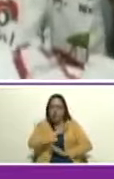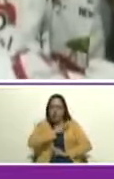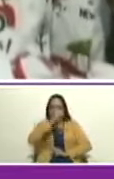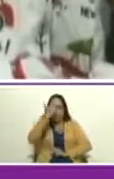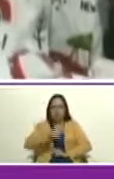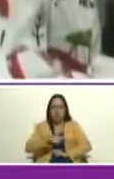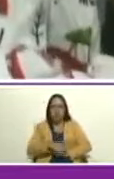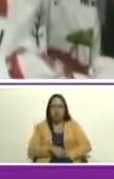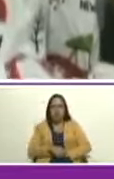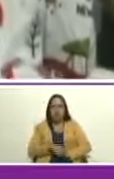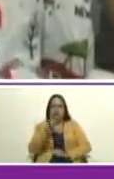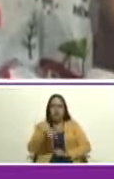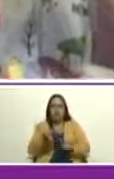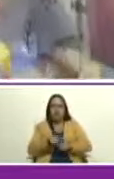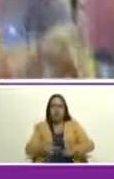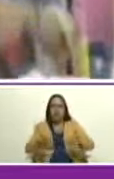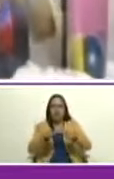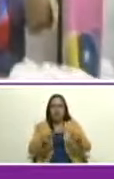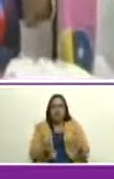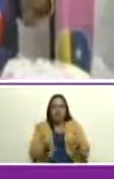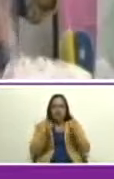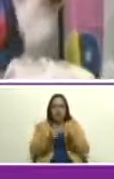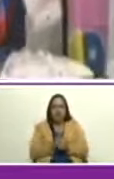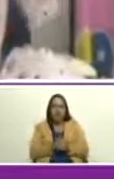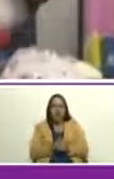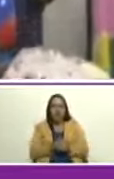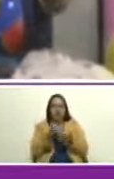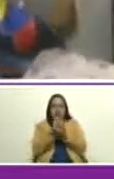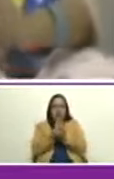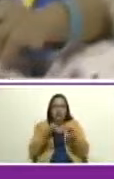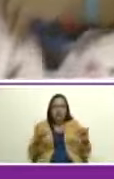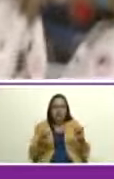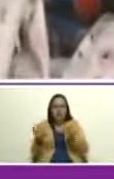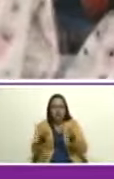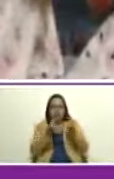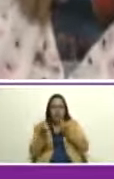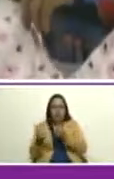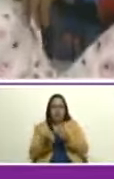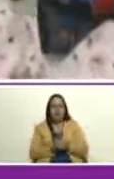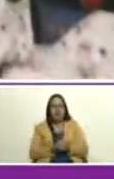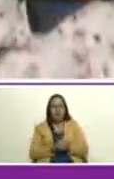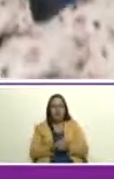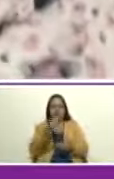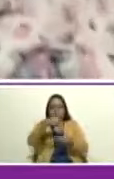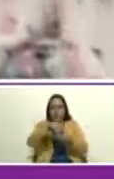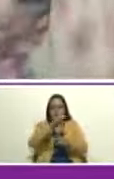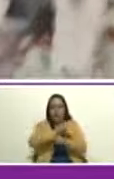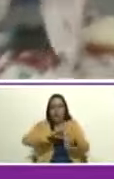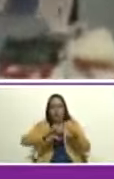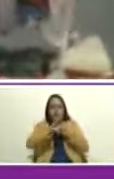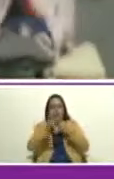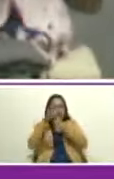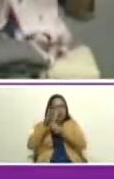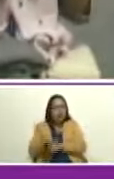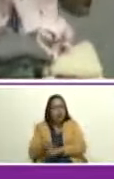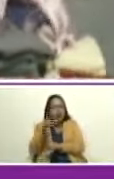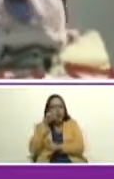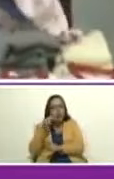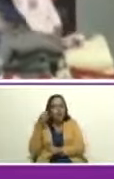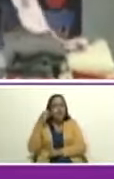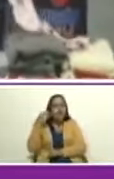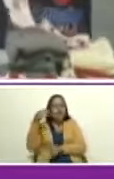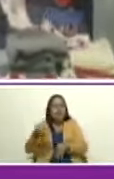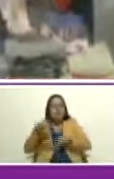en un espacio también que permite la independencia económica dentro de esa cultura patriarcal donde la mujer